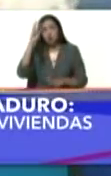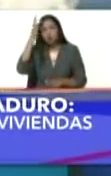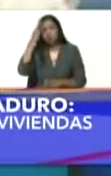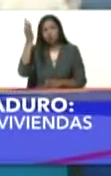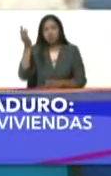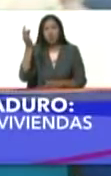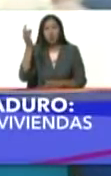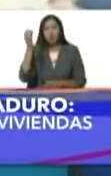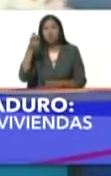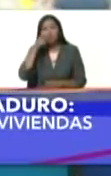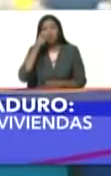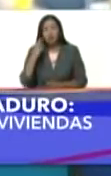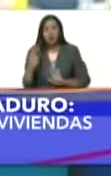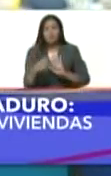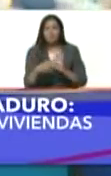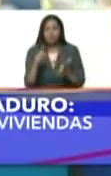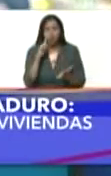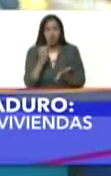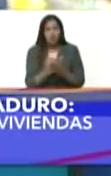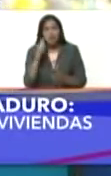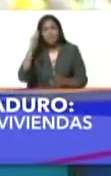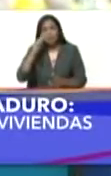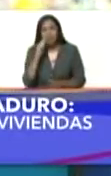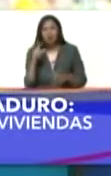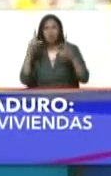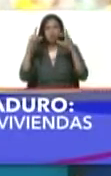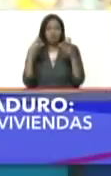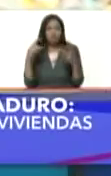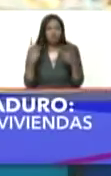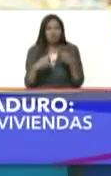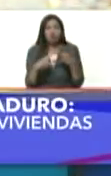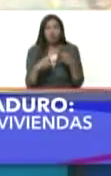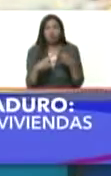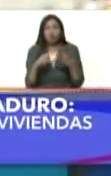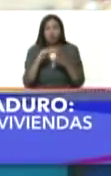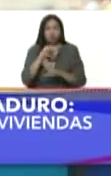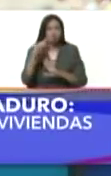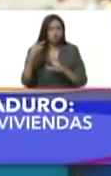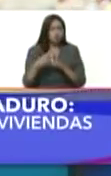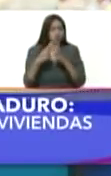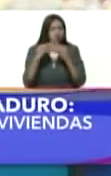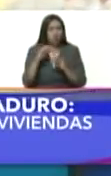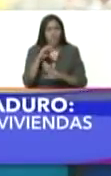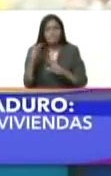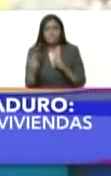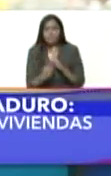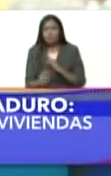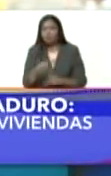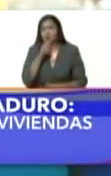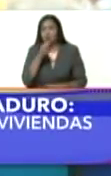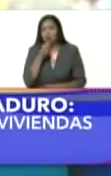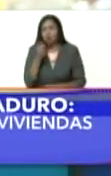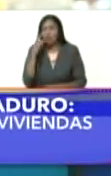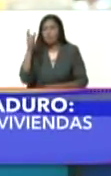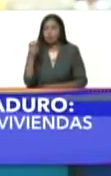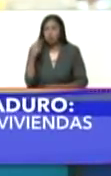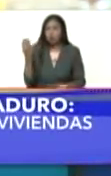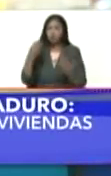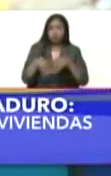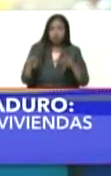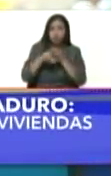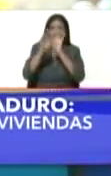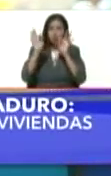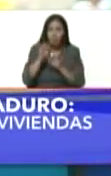Seguridad. Pruebas con videos, fotos, con todos los testimonios de los testigos, de los